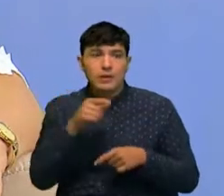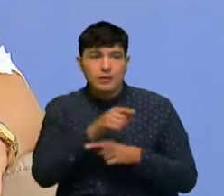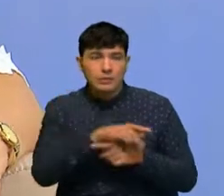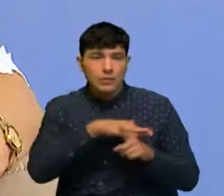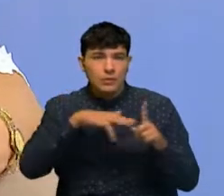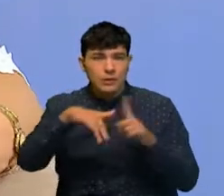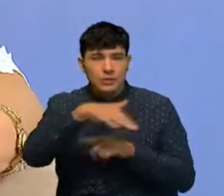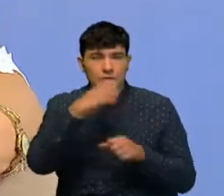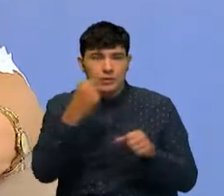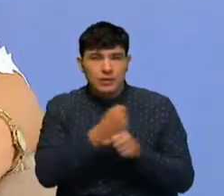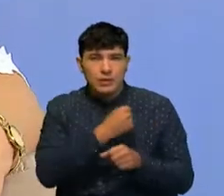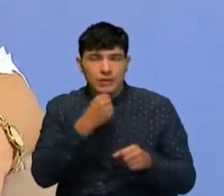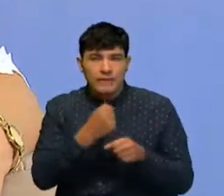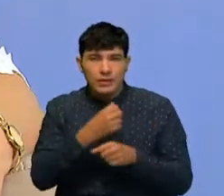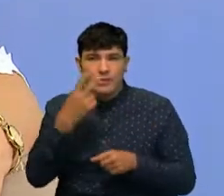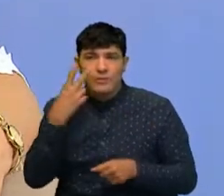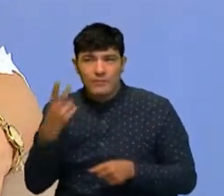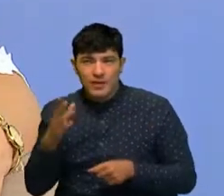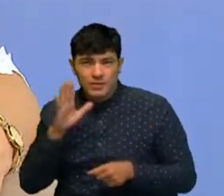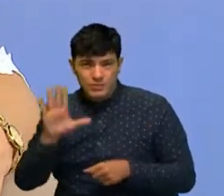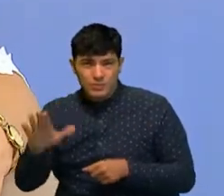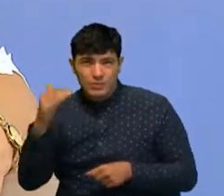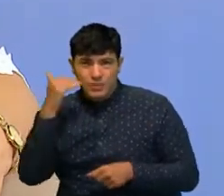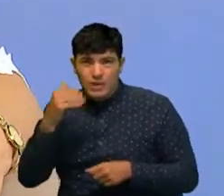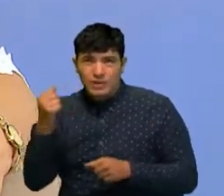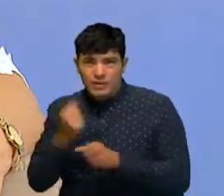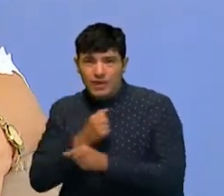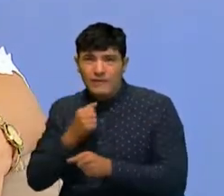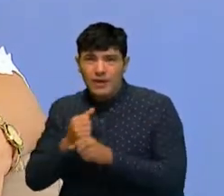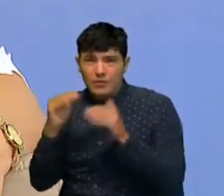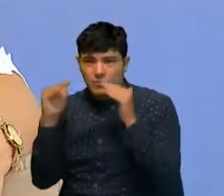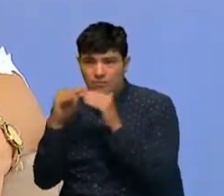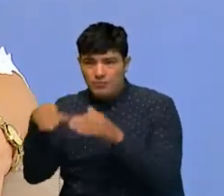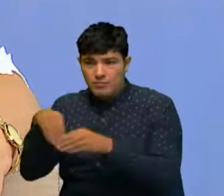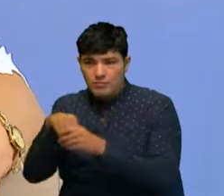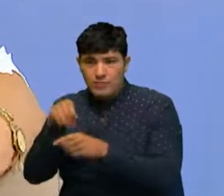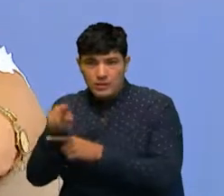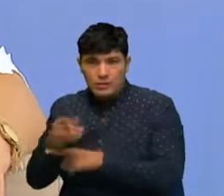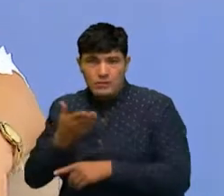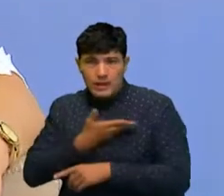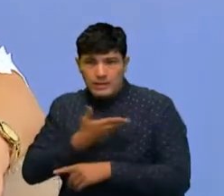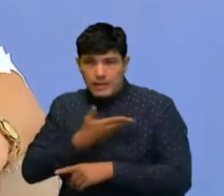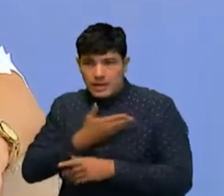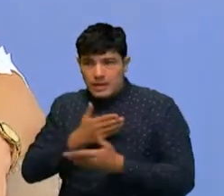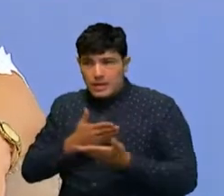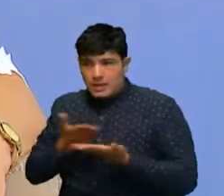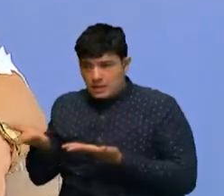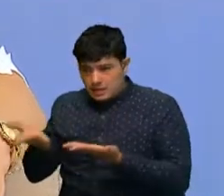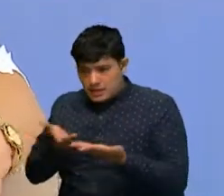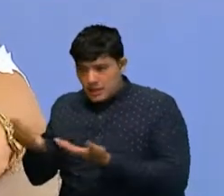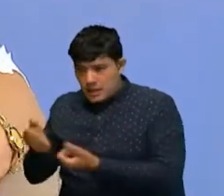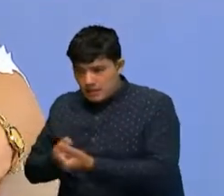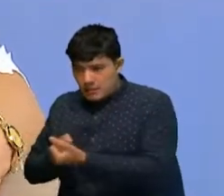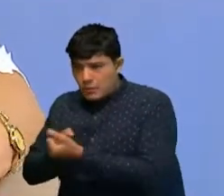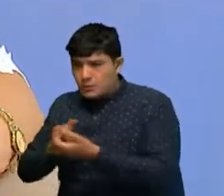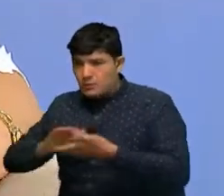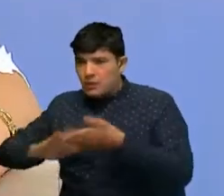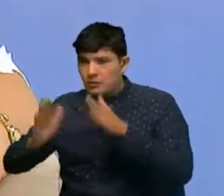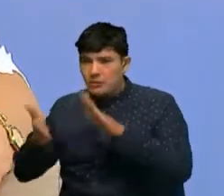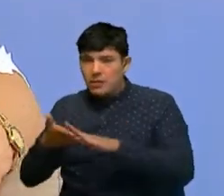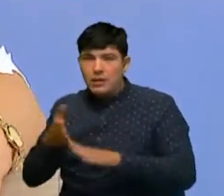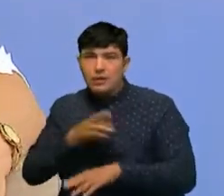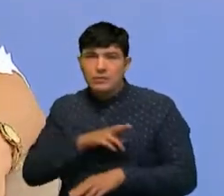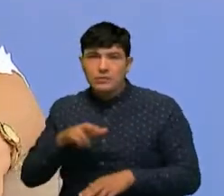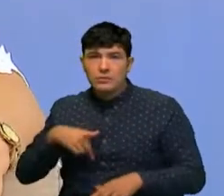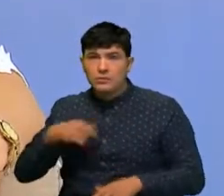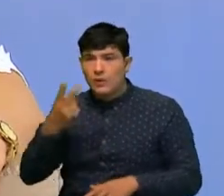laboral. Miremos que las madres comunitarias, pues si bien es cierto, tiene una modalidad de servicio a la comunidad, vemos que la